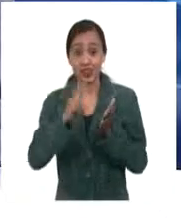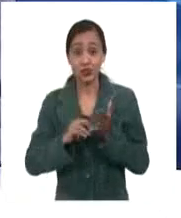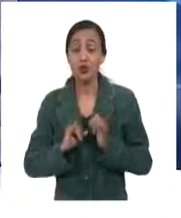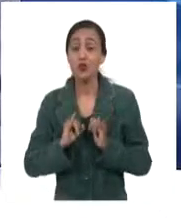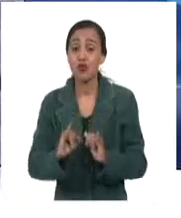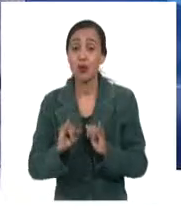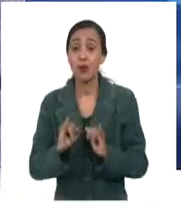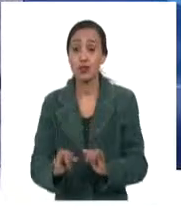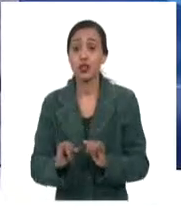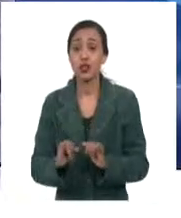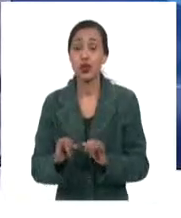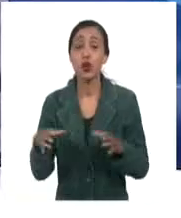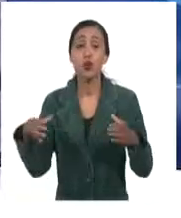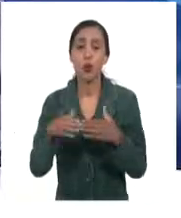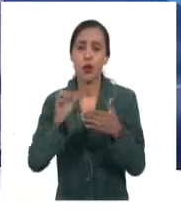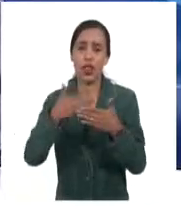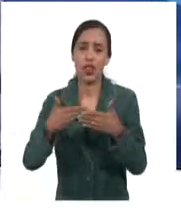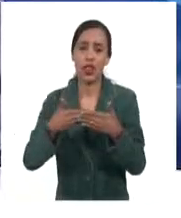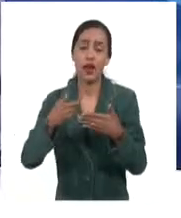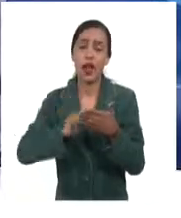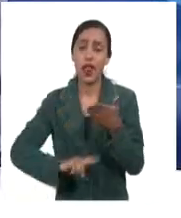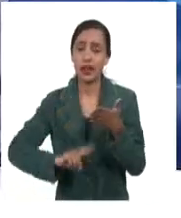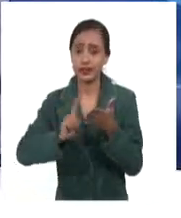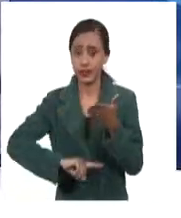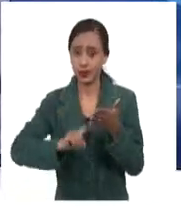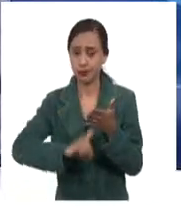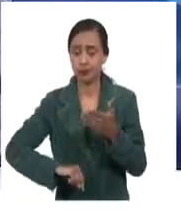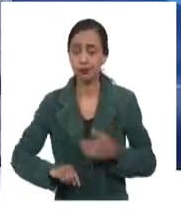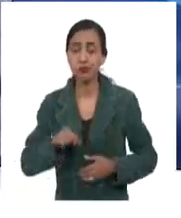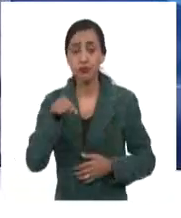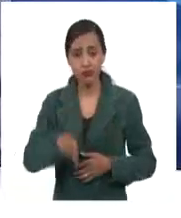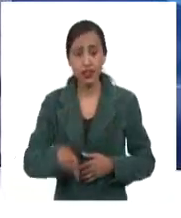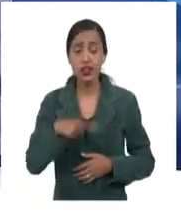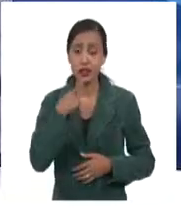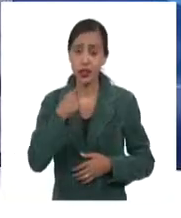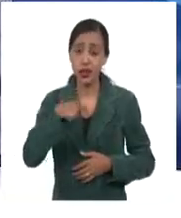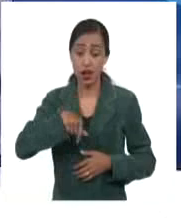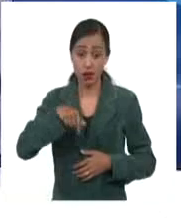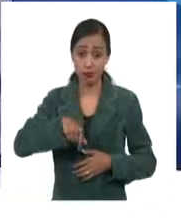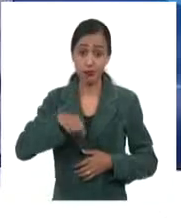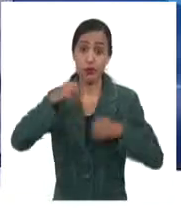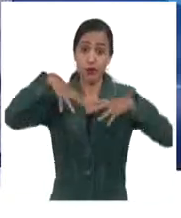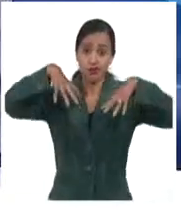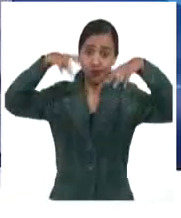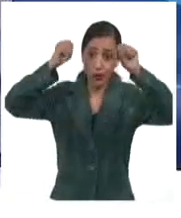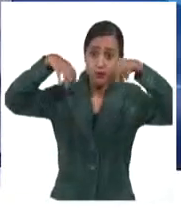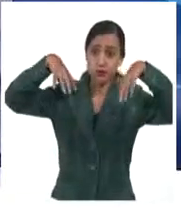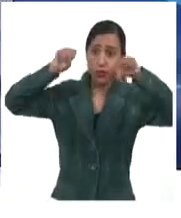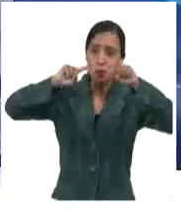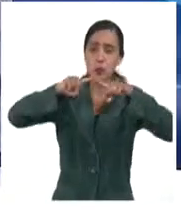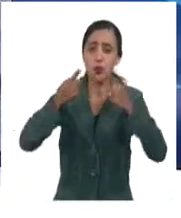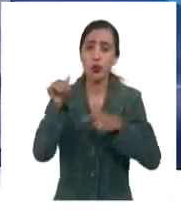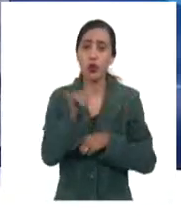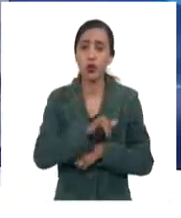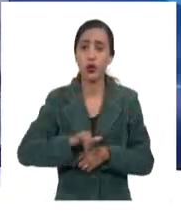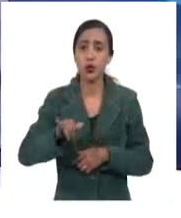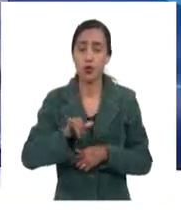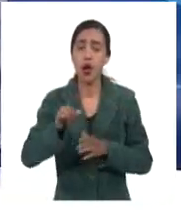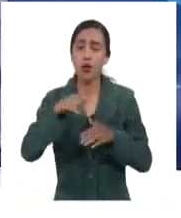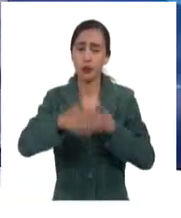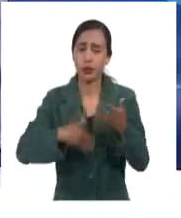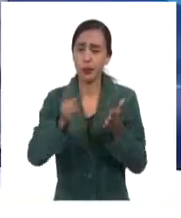viva de la unión eléctrica durante el día se ha mantenido las afectaciones al servicio eléctrico por déficit de capacidad de generación